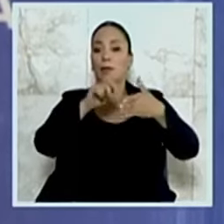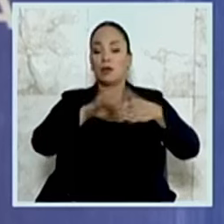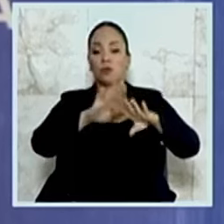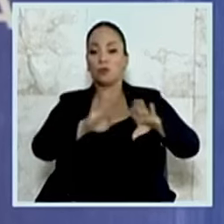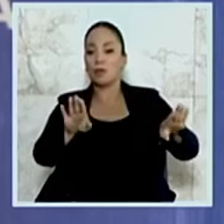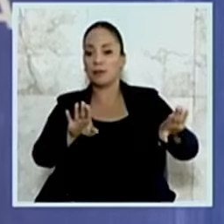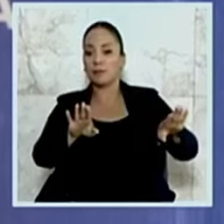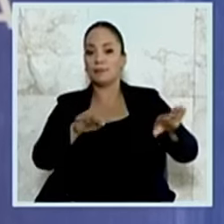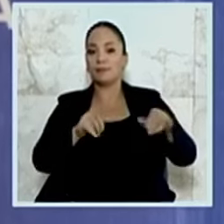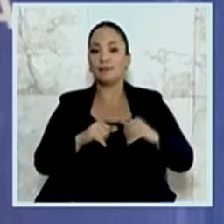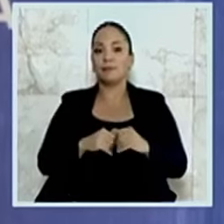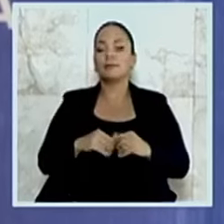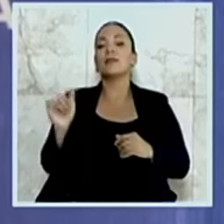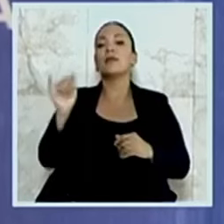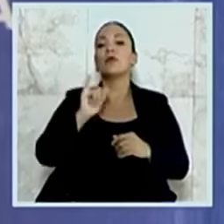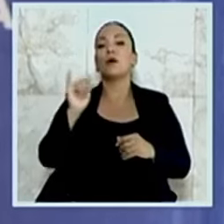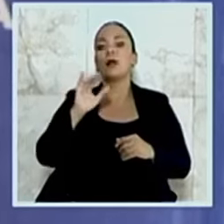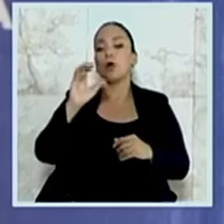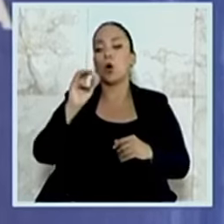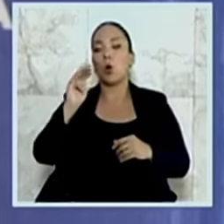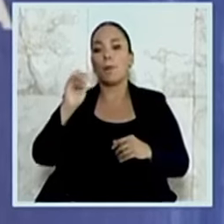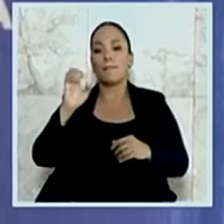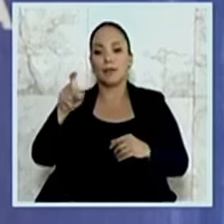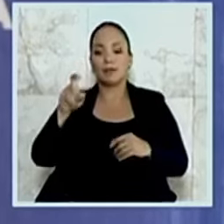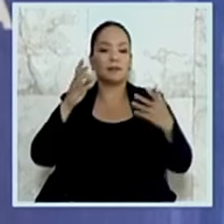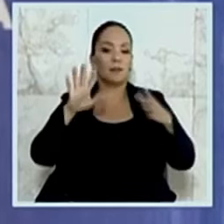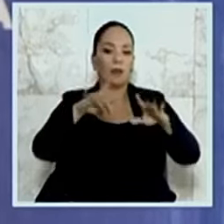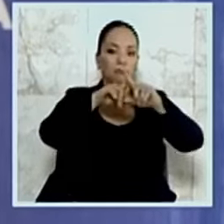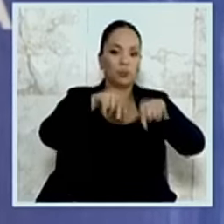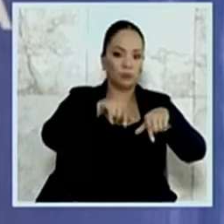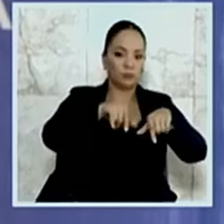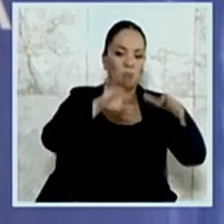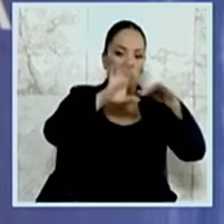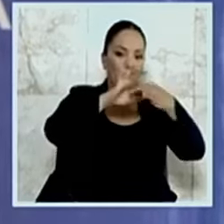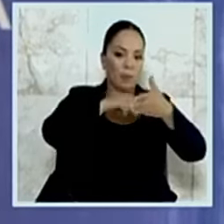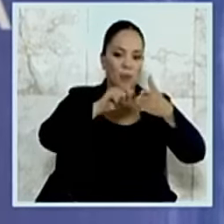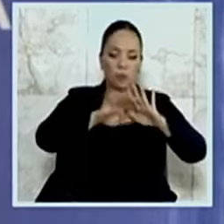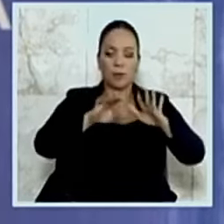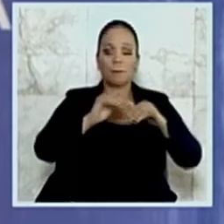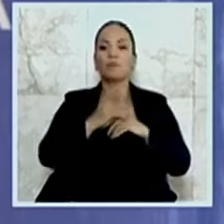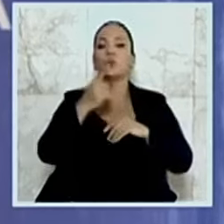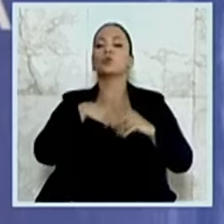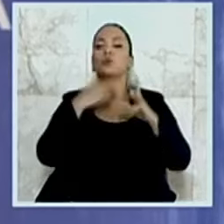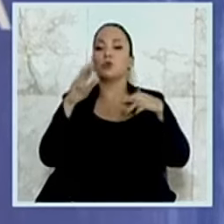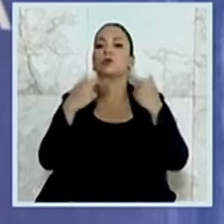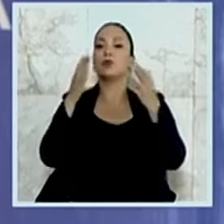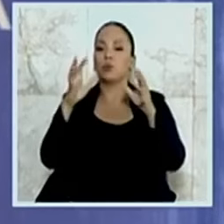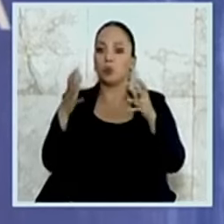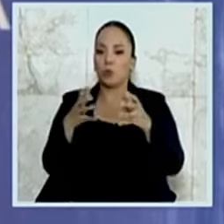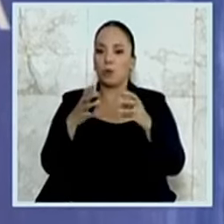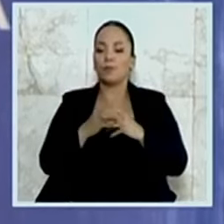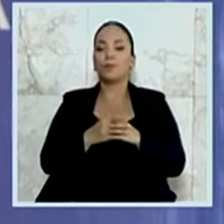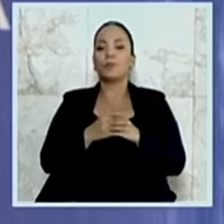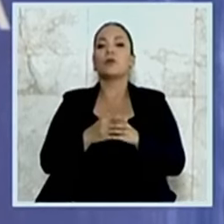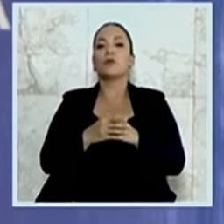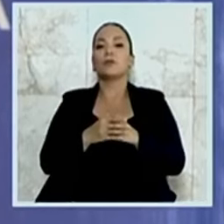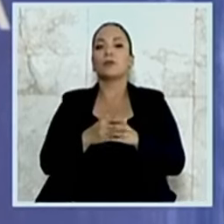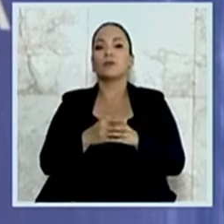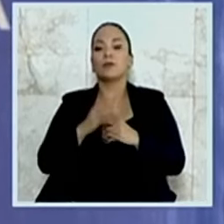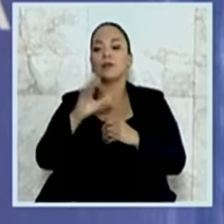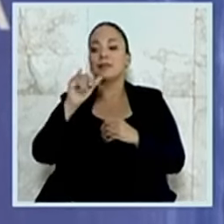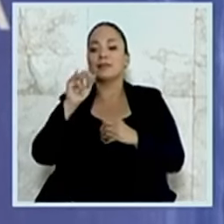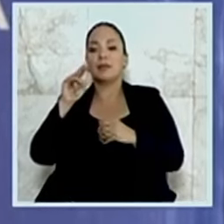yo soy muy franco y sincero, Procomer ya comunicó el cese del convenio, de acuerdo a los términos del convenio,